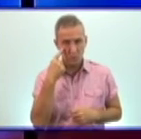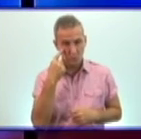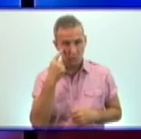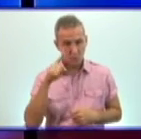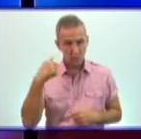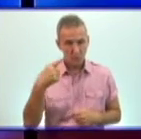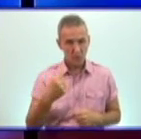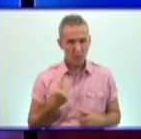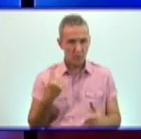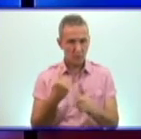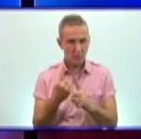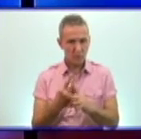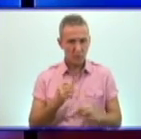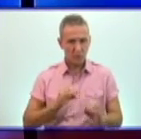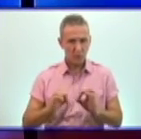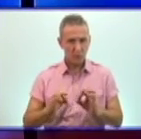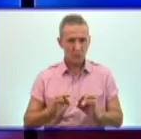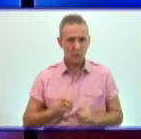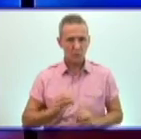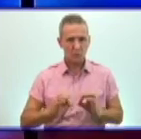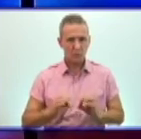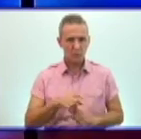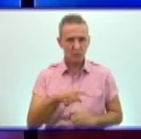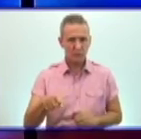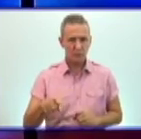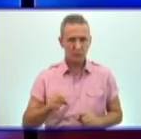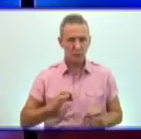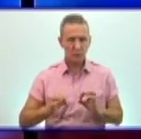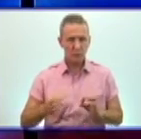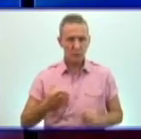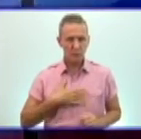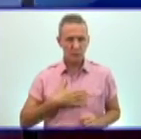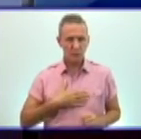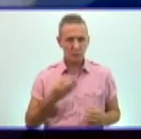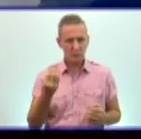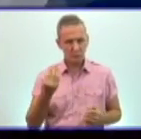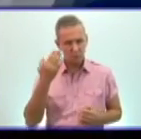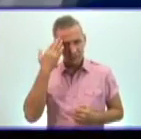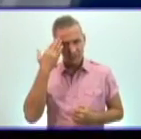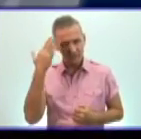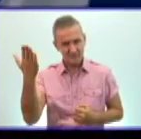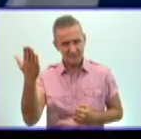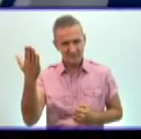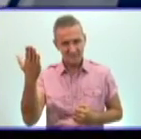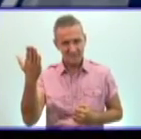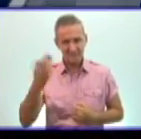emisión. Cuídese, que cuidándose usted, nos cuidamos nosotros. Muchas gracias.